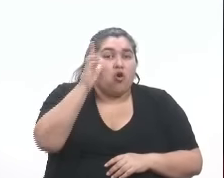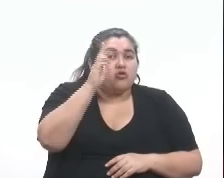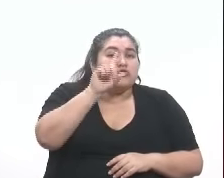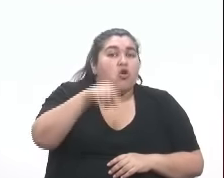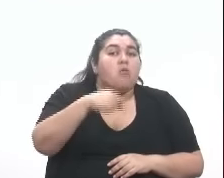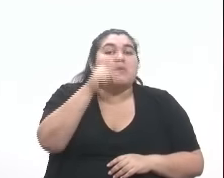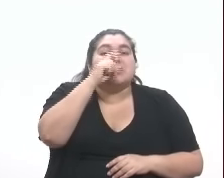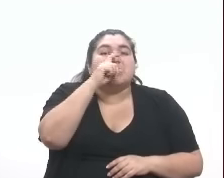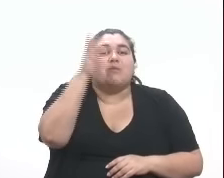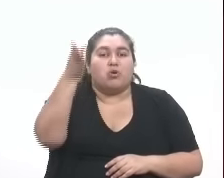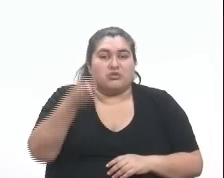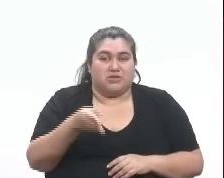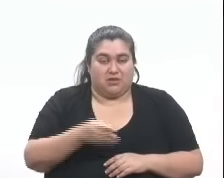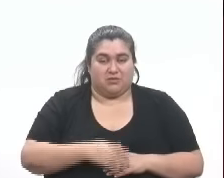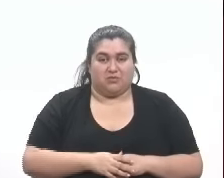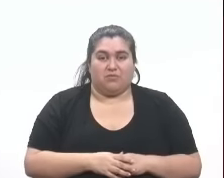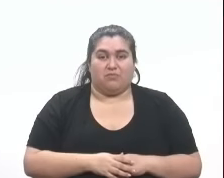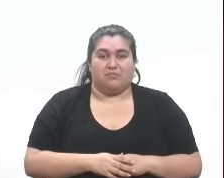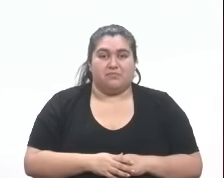8.7.